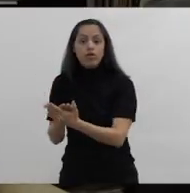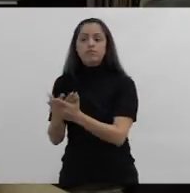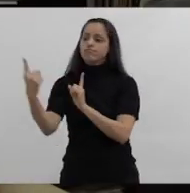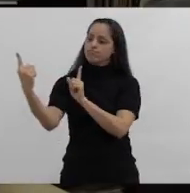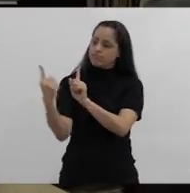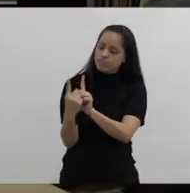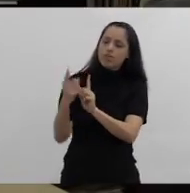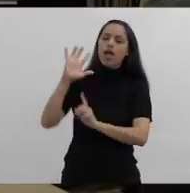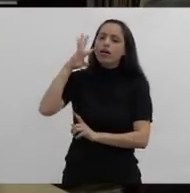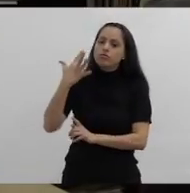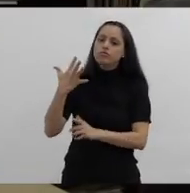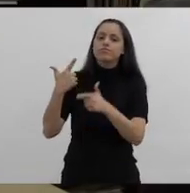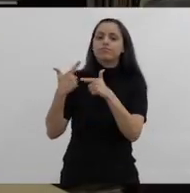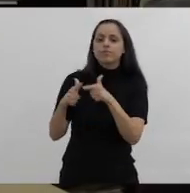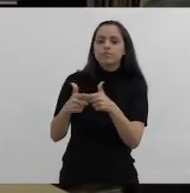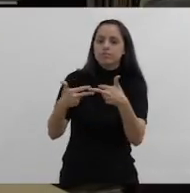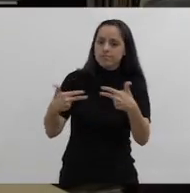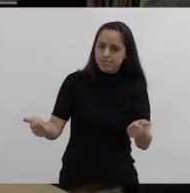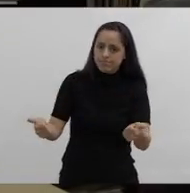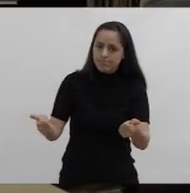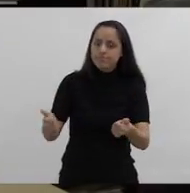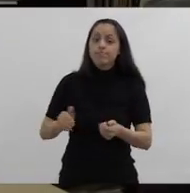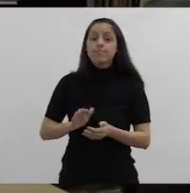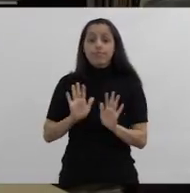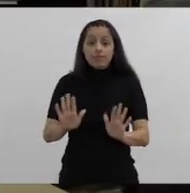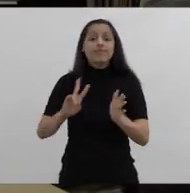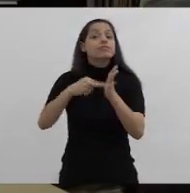escuelas que este año ingresó al régimen de profesor por cargo.